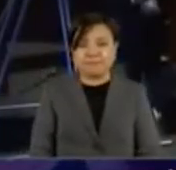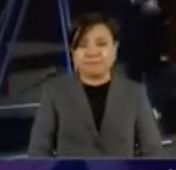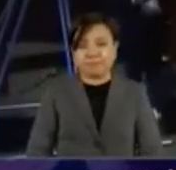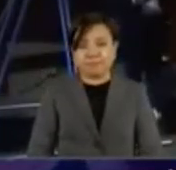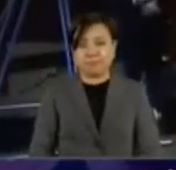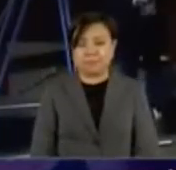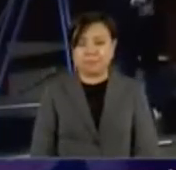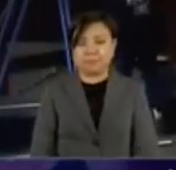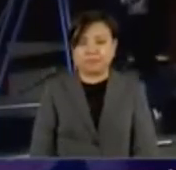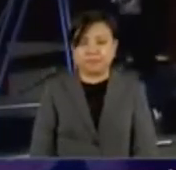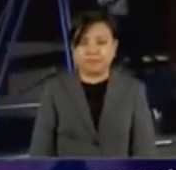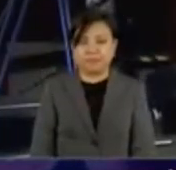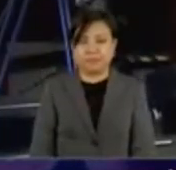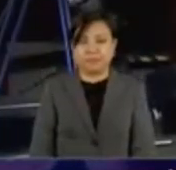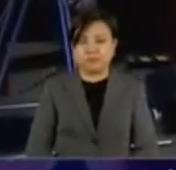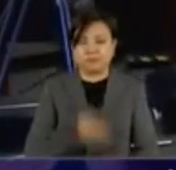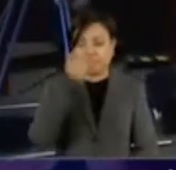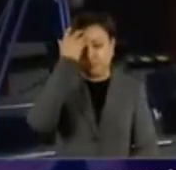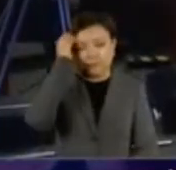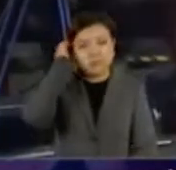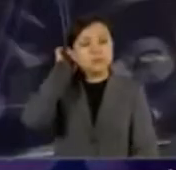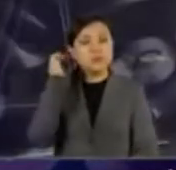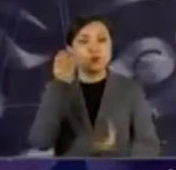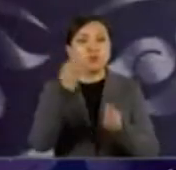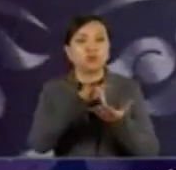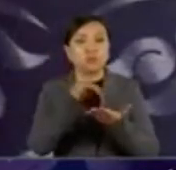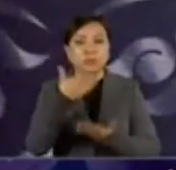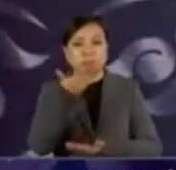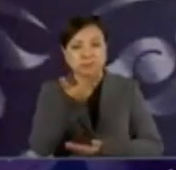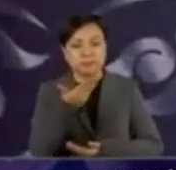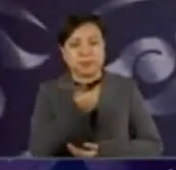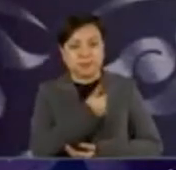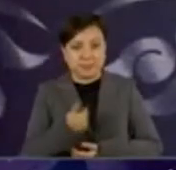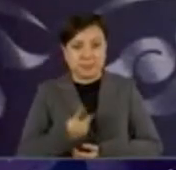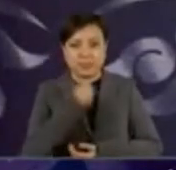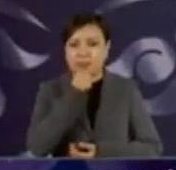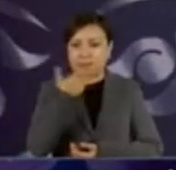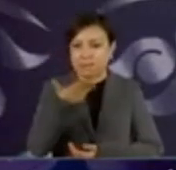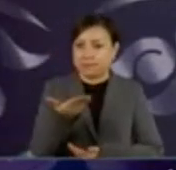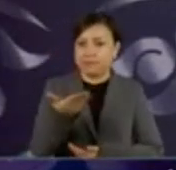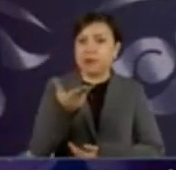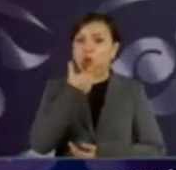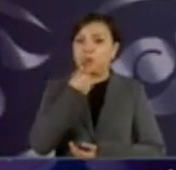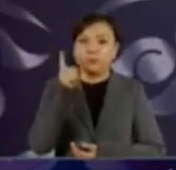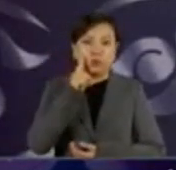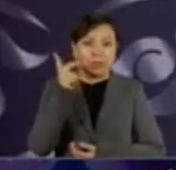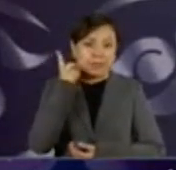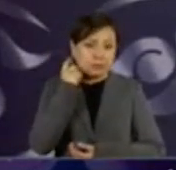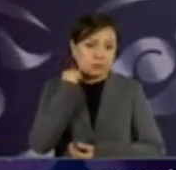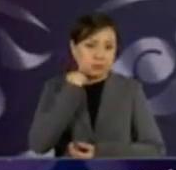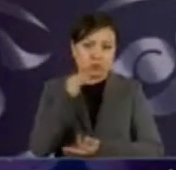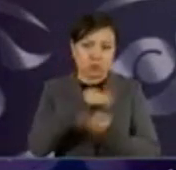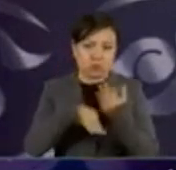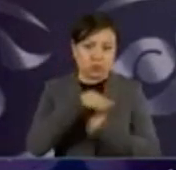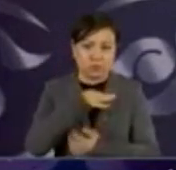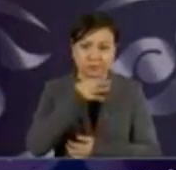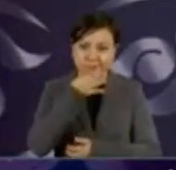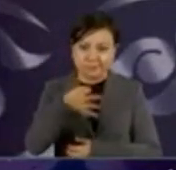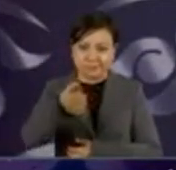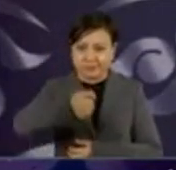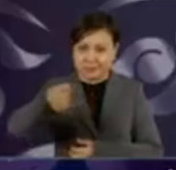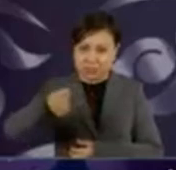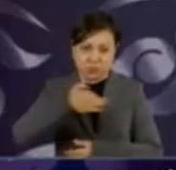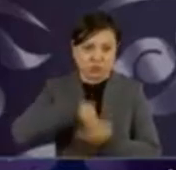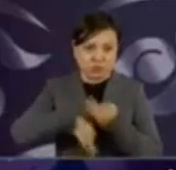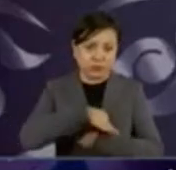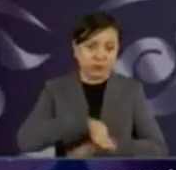Muchas gracias, presidenta. Un saludo a todos los legisladores y legisladoras. En esta ocasión quisiera referirme a